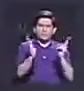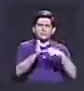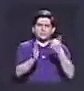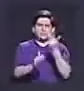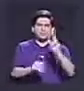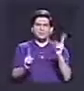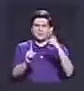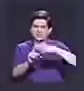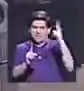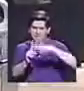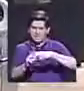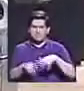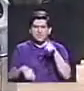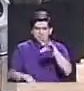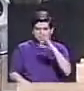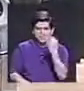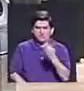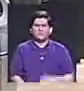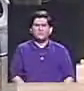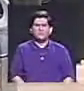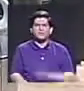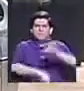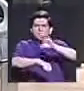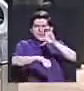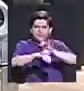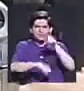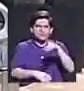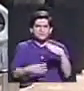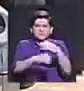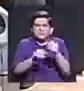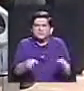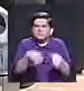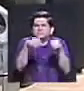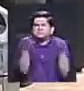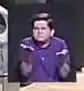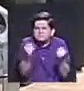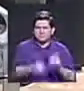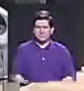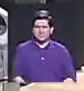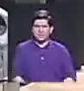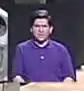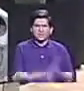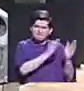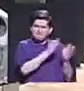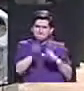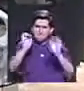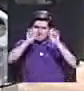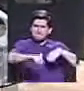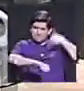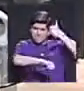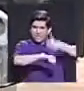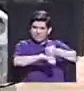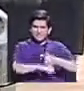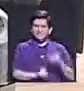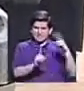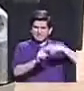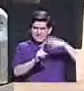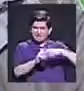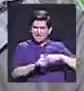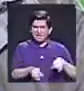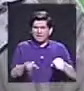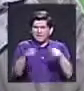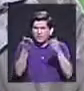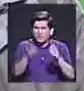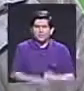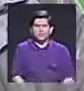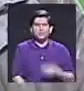empezaron a ejecutar y los estamos viendo así. ¿Cómo el Consejo piensa, pues, ¿verdad?, crear un plan que de verdad haga que se ejecuten? Bueno,